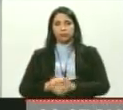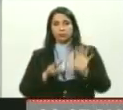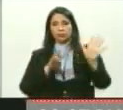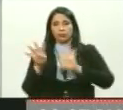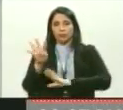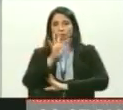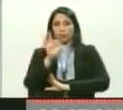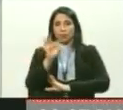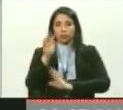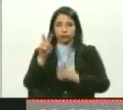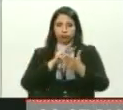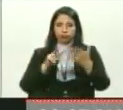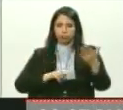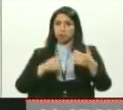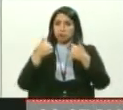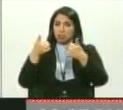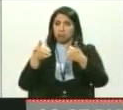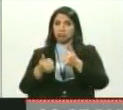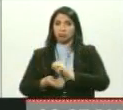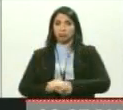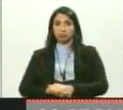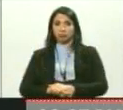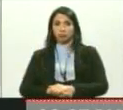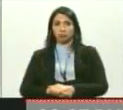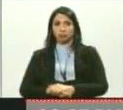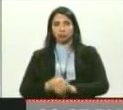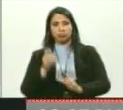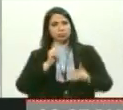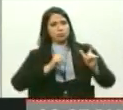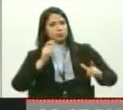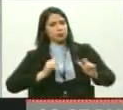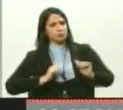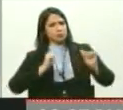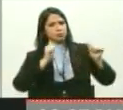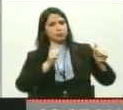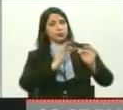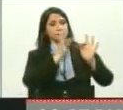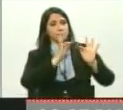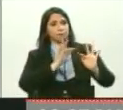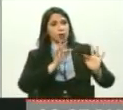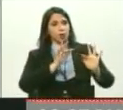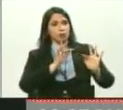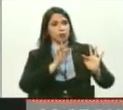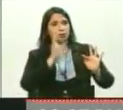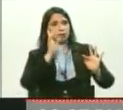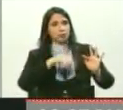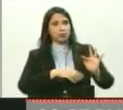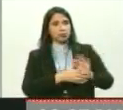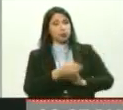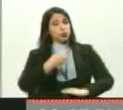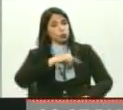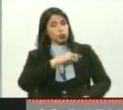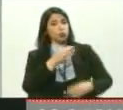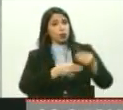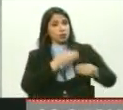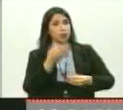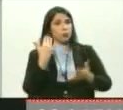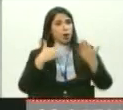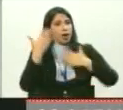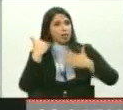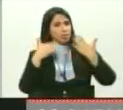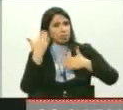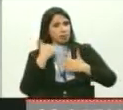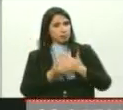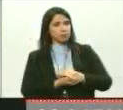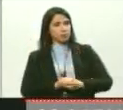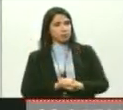74% leer, me parece muy bien. La gente comenzó a hacer de manera artesanal, ¿sabe también qué? Que nosotros lo hacíamos también